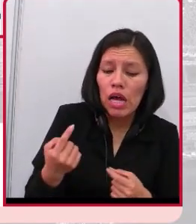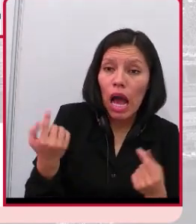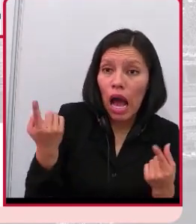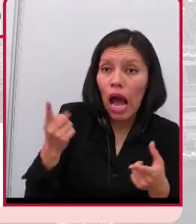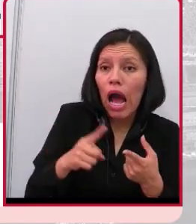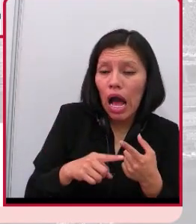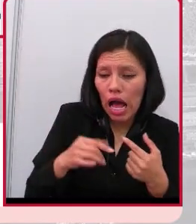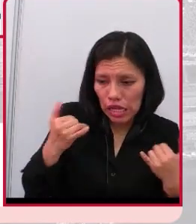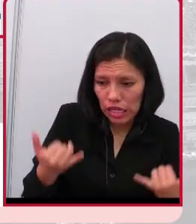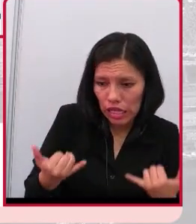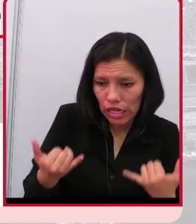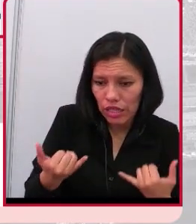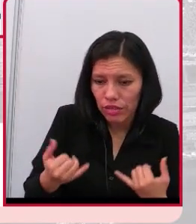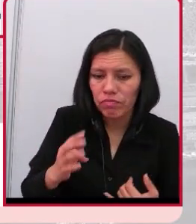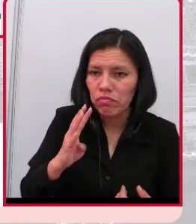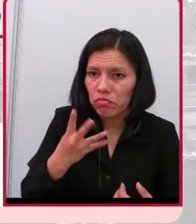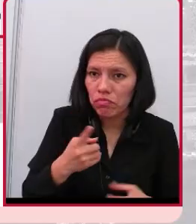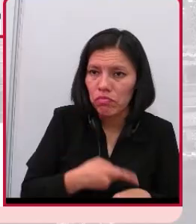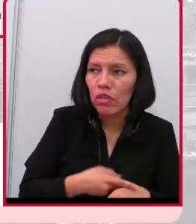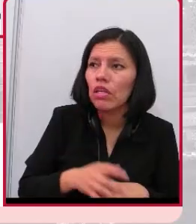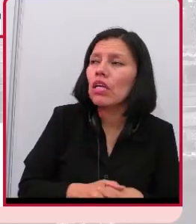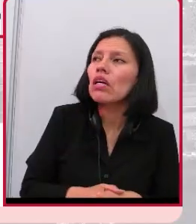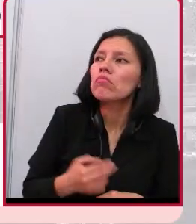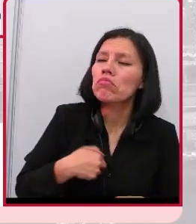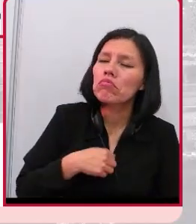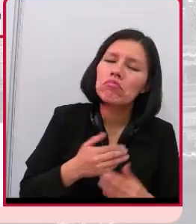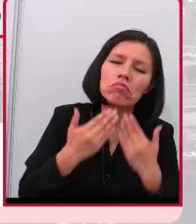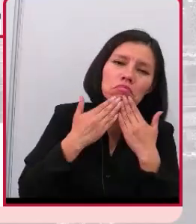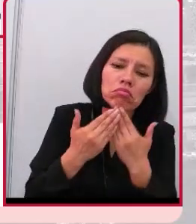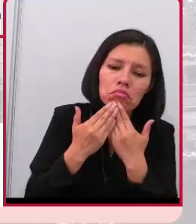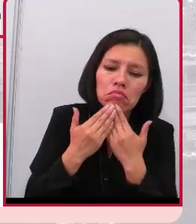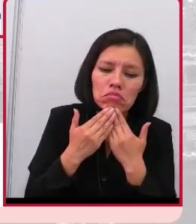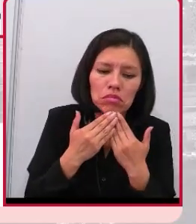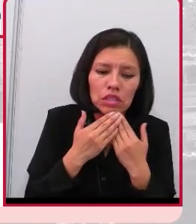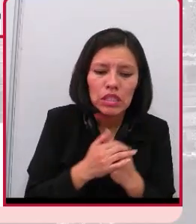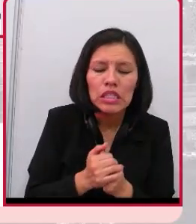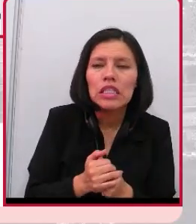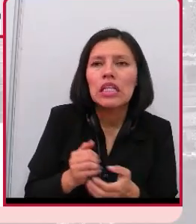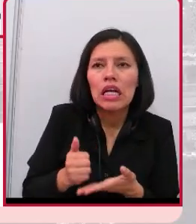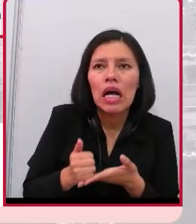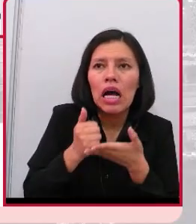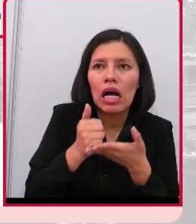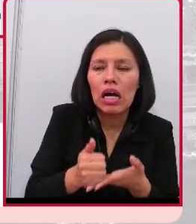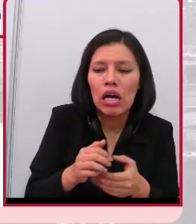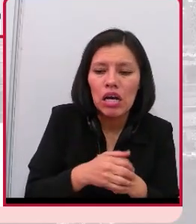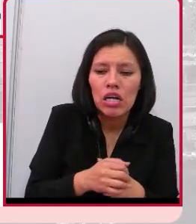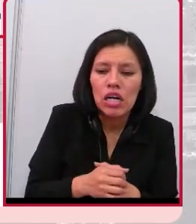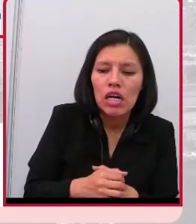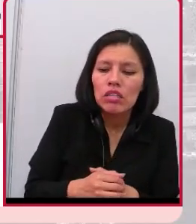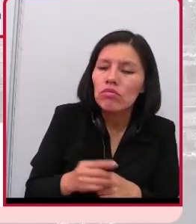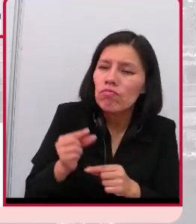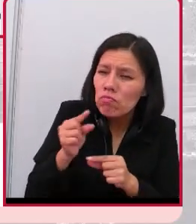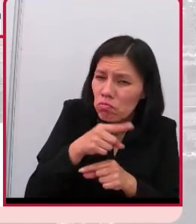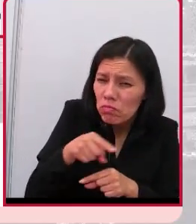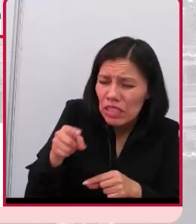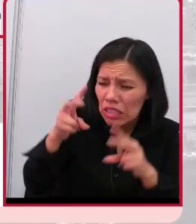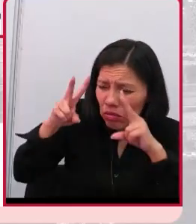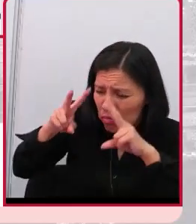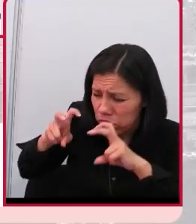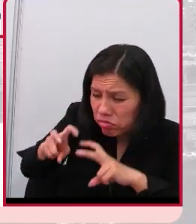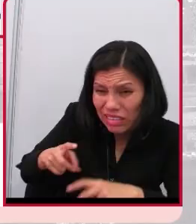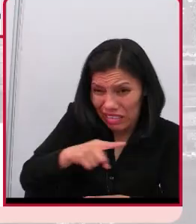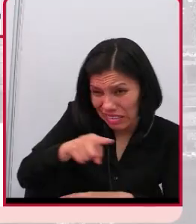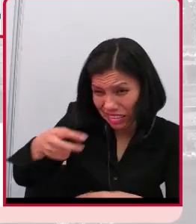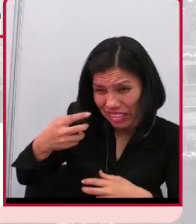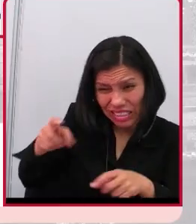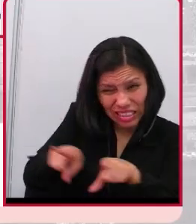esta cuarta participación en este foro, al cual agradecemos, y les recomendamos que hagan un análisis si tienen esta problemática de